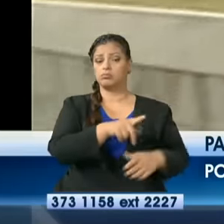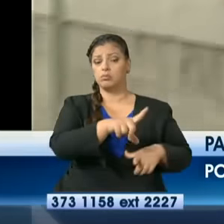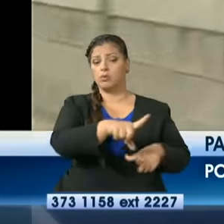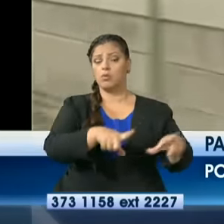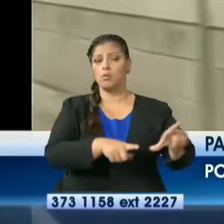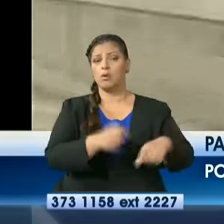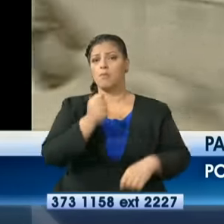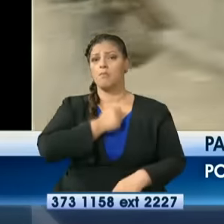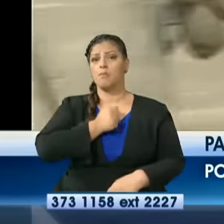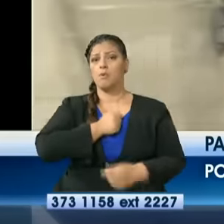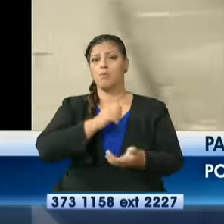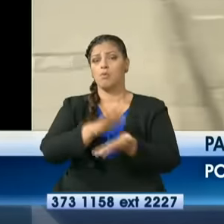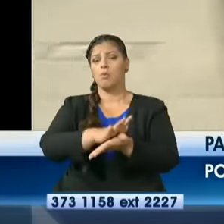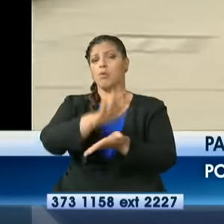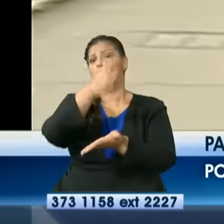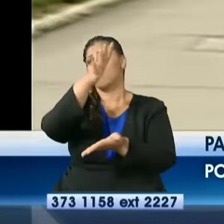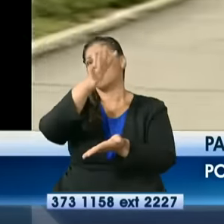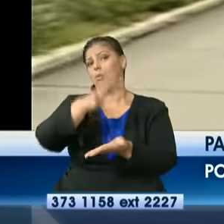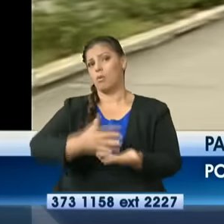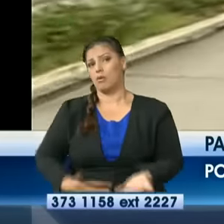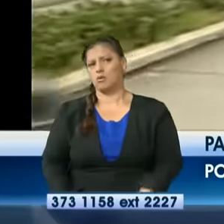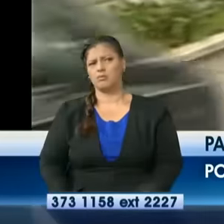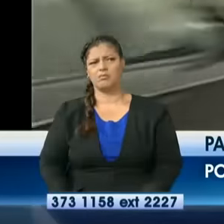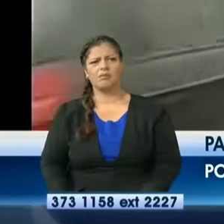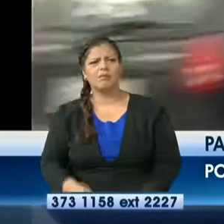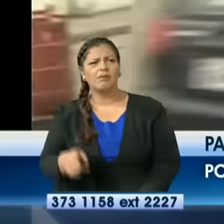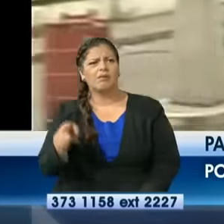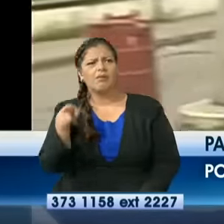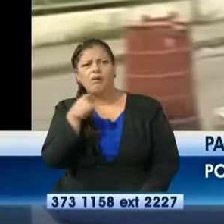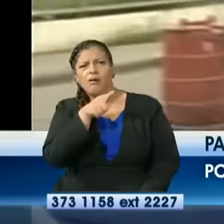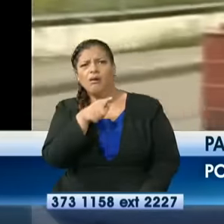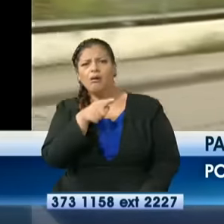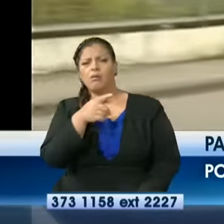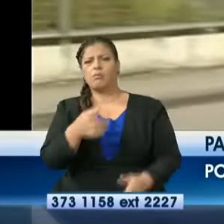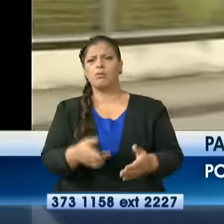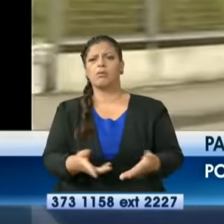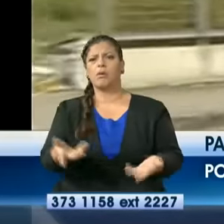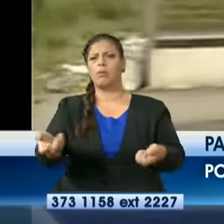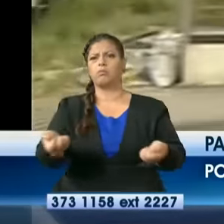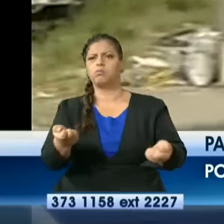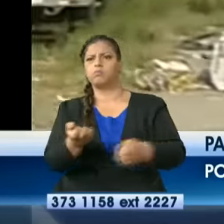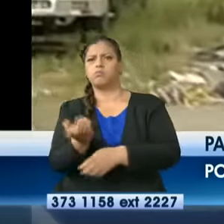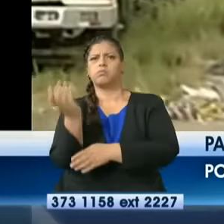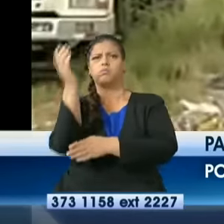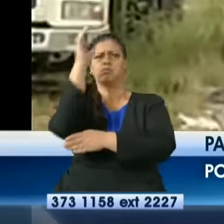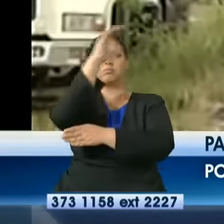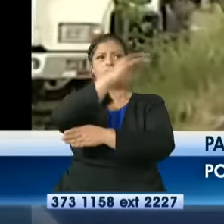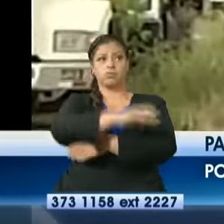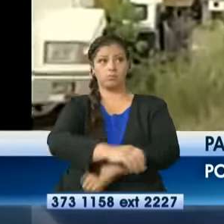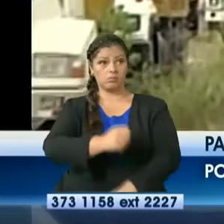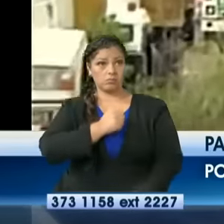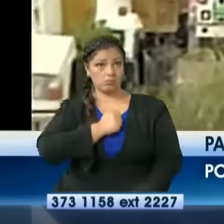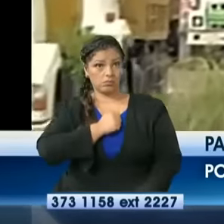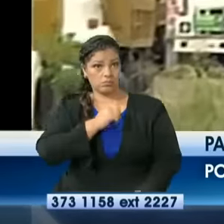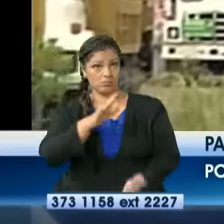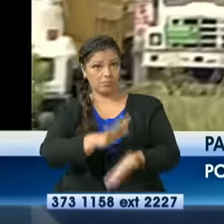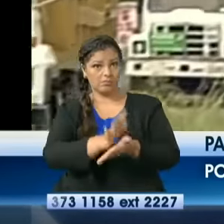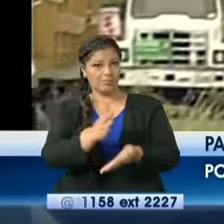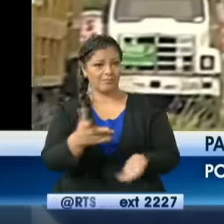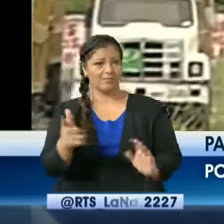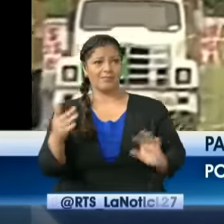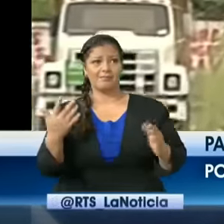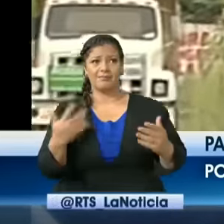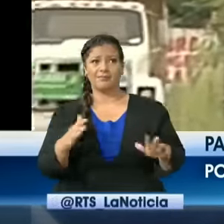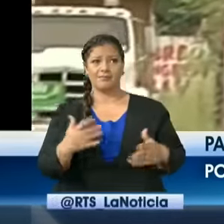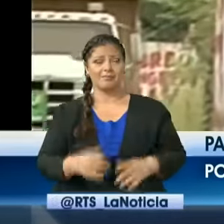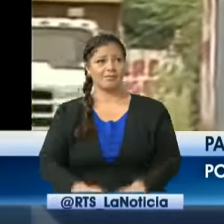sirven. Y mire todo lo que está parqueado. Y supuestamente ese parqueadero se lo ha dado el dueño, dique de la Ciudadela, a nuestra institución. La Ciudadela no